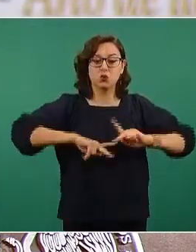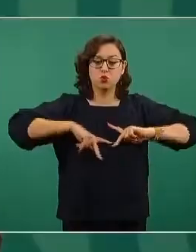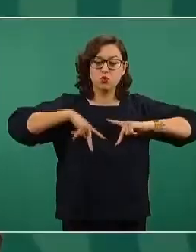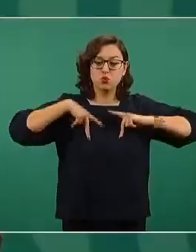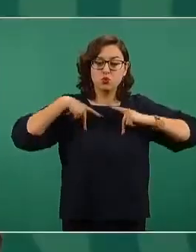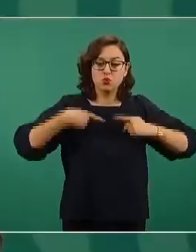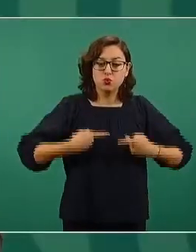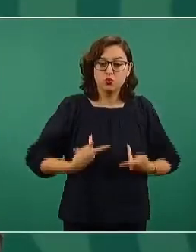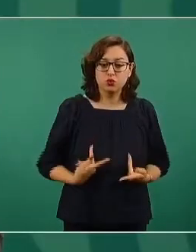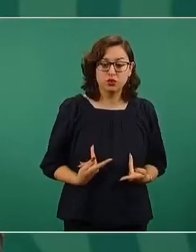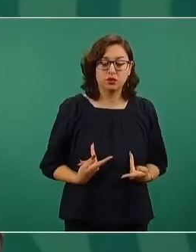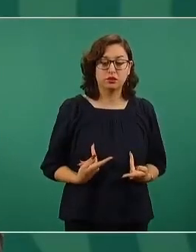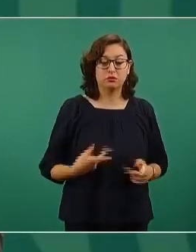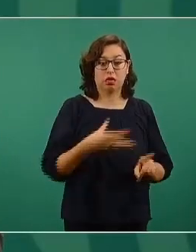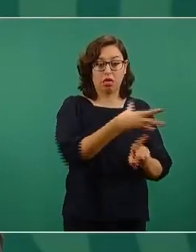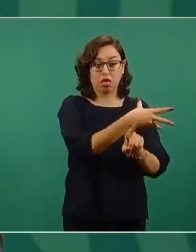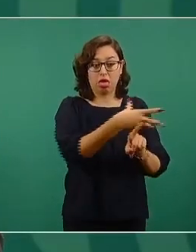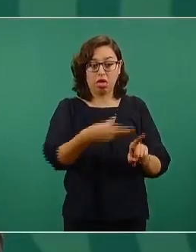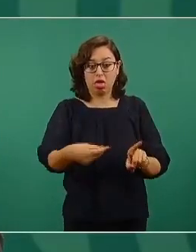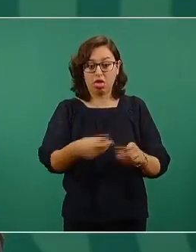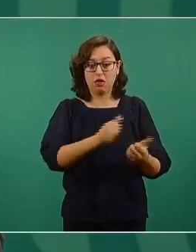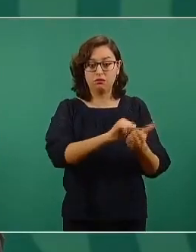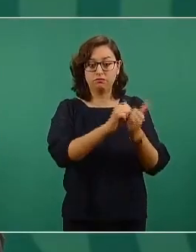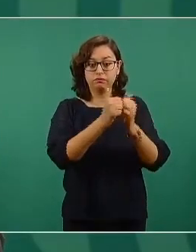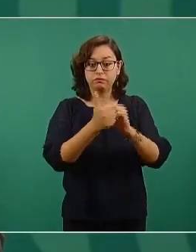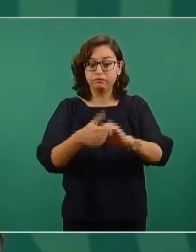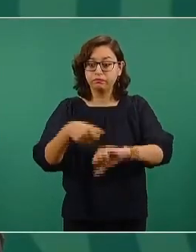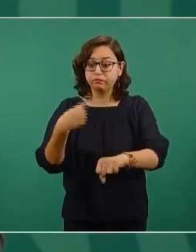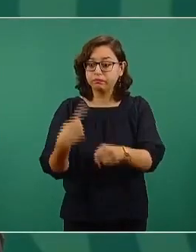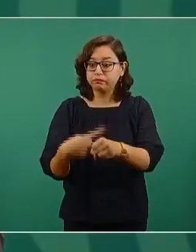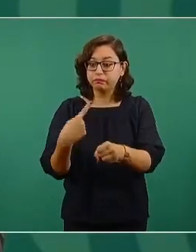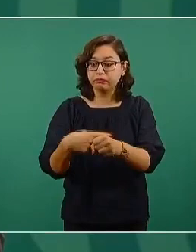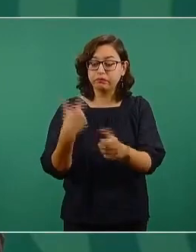vulnerable a la pandemia por la edad,